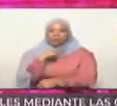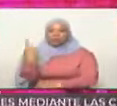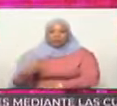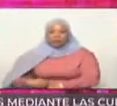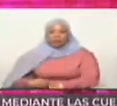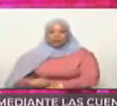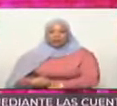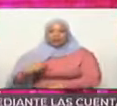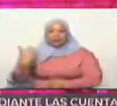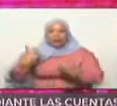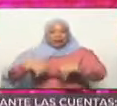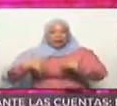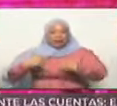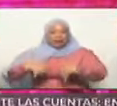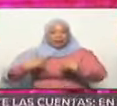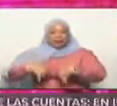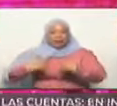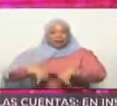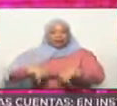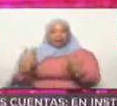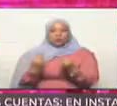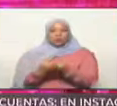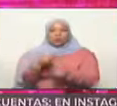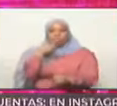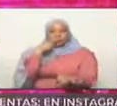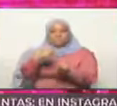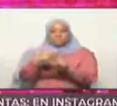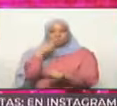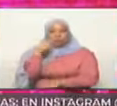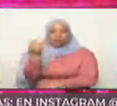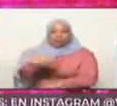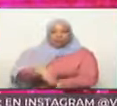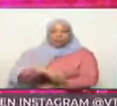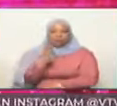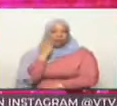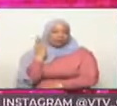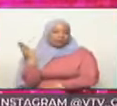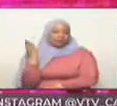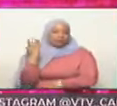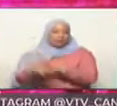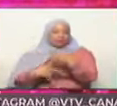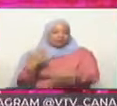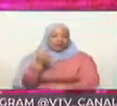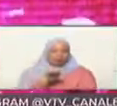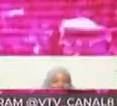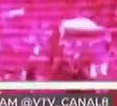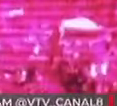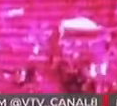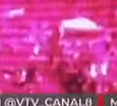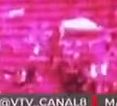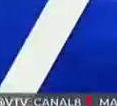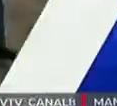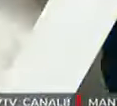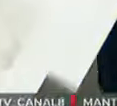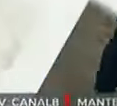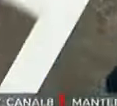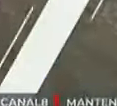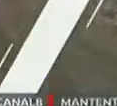Argelia. En Con Maduro Más vamos a ver el segmento presidencial. Adelante.